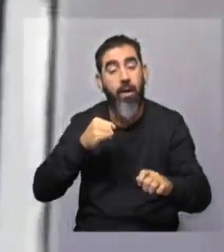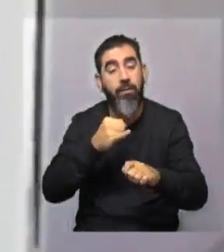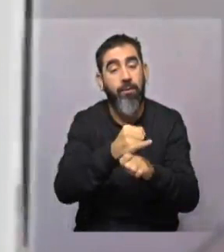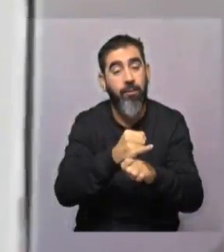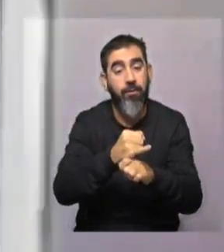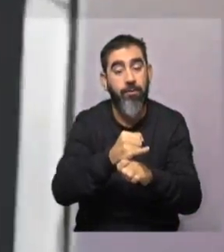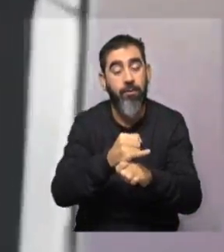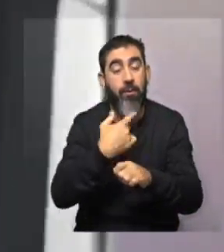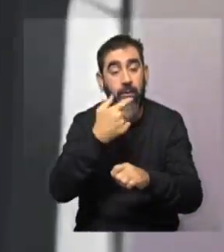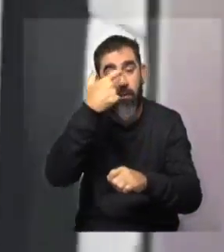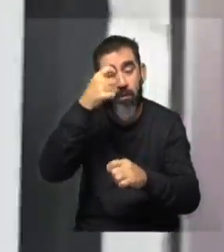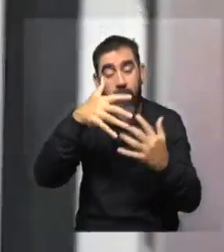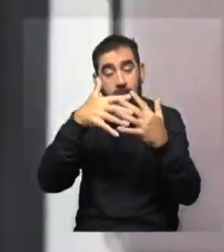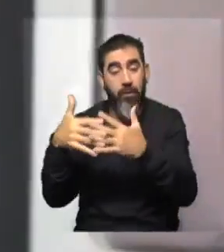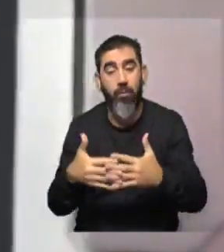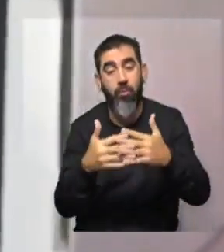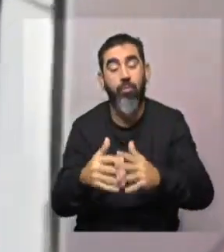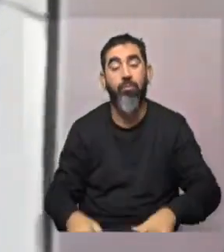por expertos estadounidenses